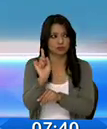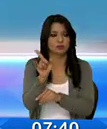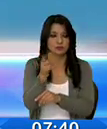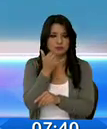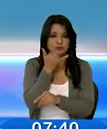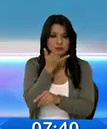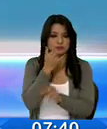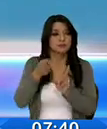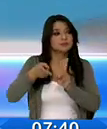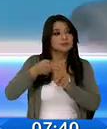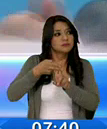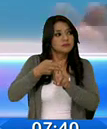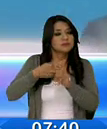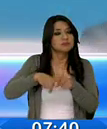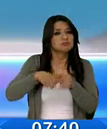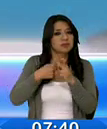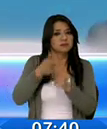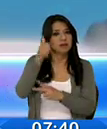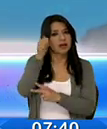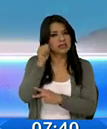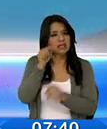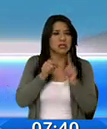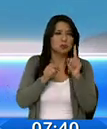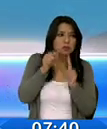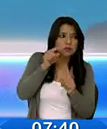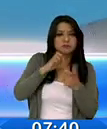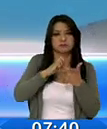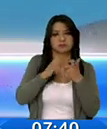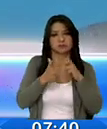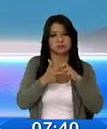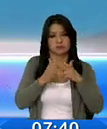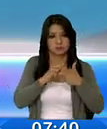Este censo comenzó el día de ayer con algunos tropiezos,